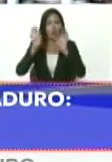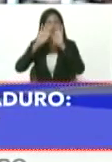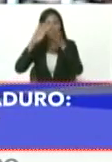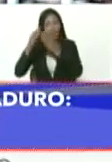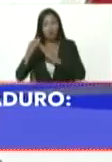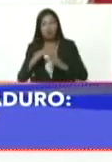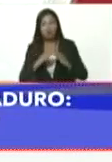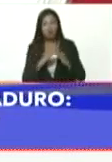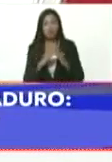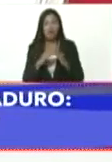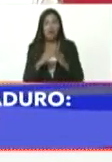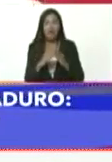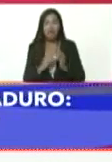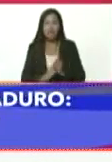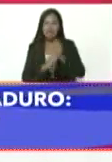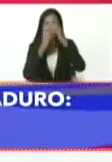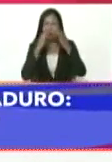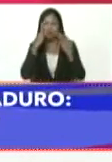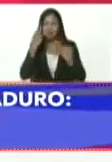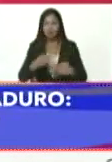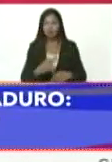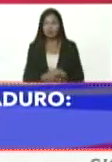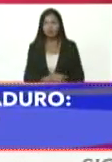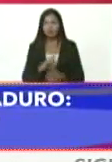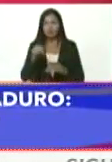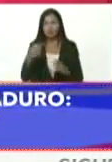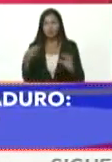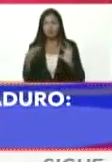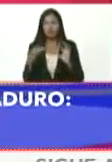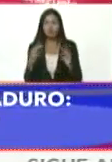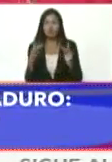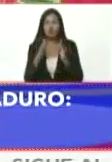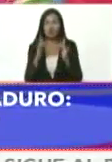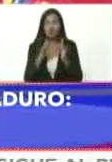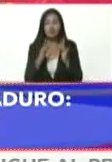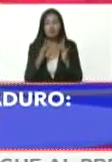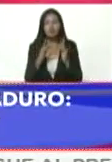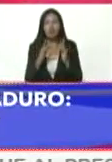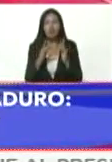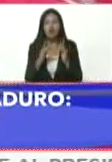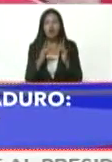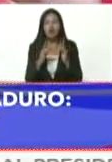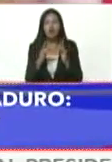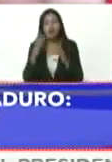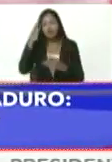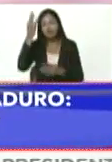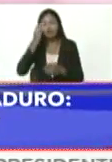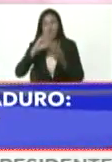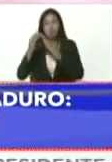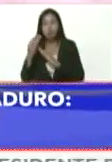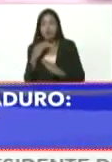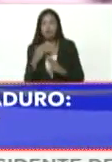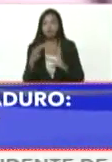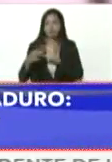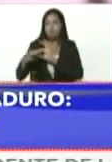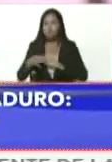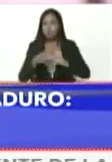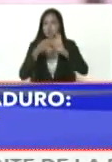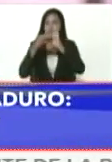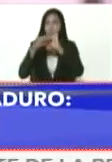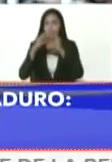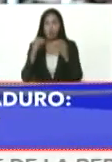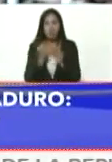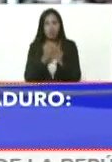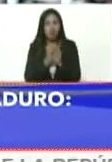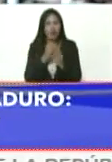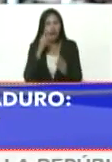un liderazgo real, y luego se conectan con los consejos comunales del barrio, de la comunidad de al lado, y empiezan a trabajar